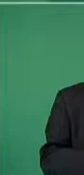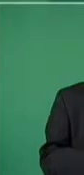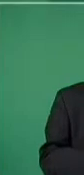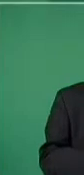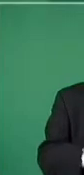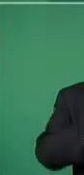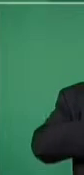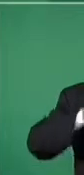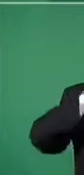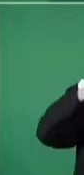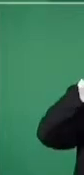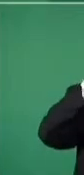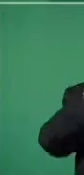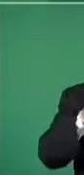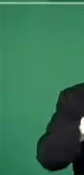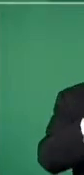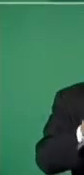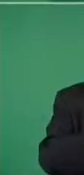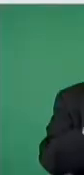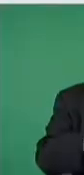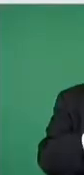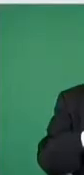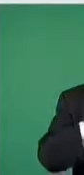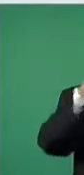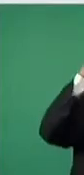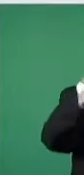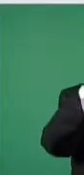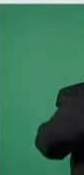hay que buscar un acuerdo